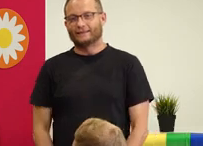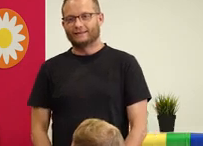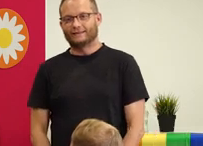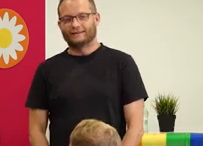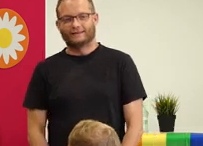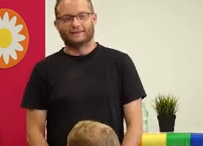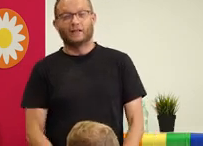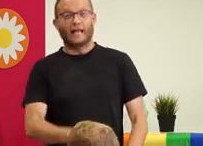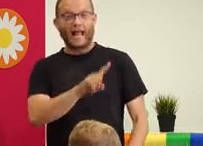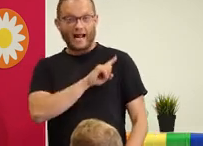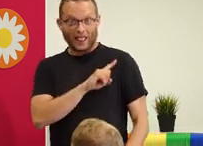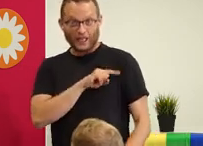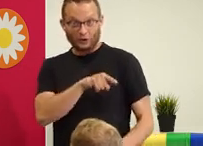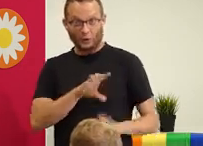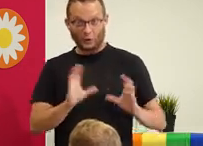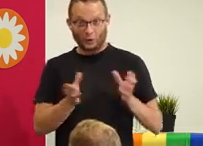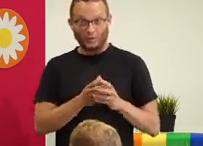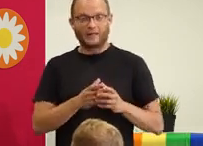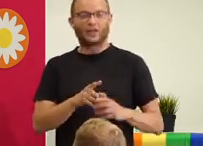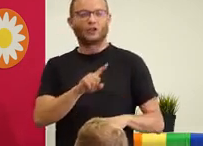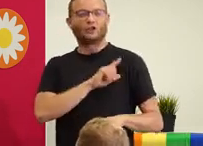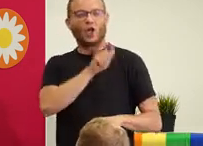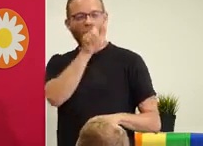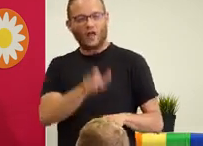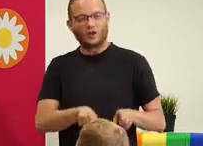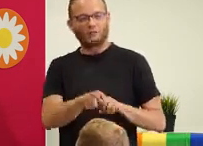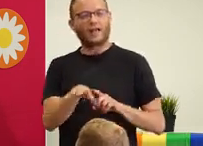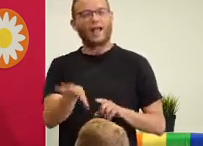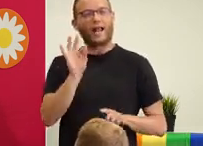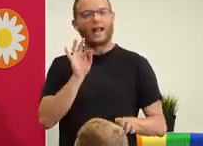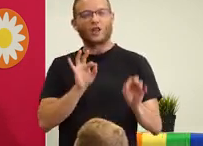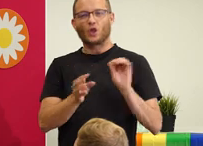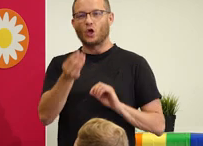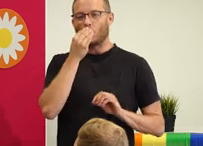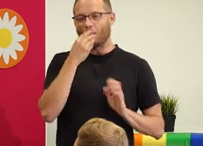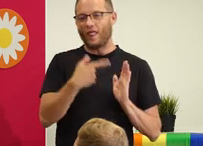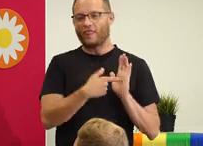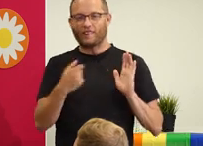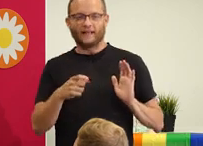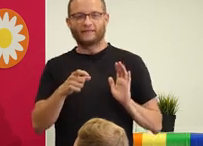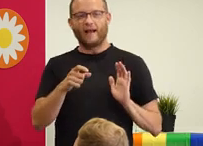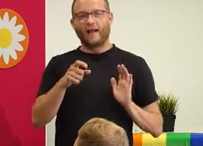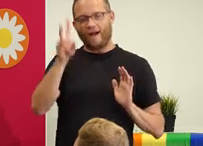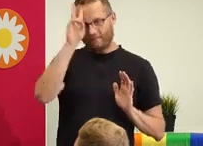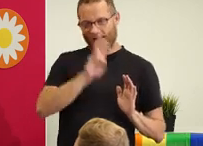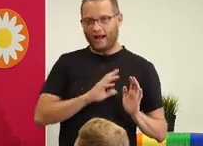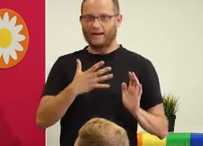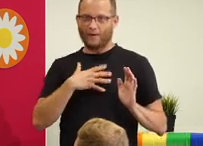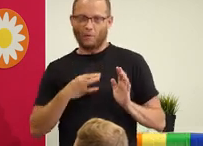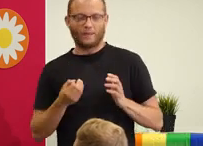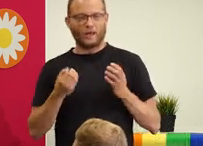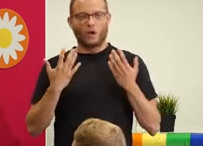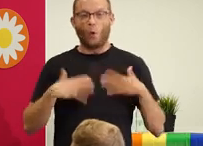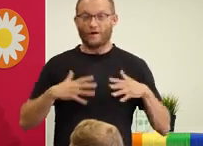en el ejército los soldados tienen la elección de comer una dieta vegana y también su